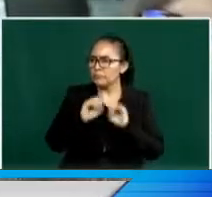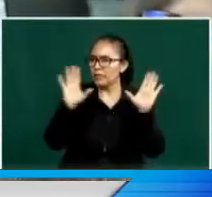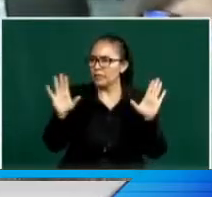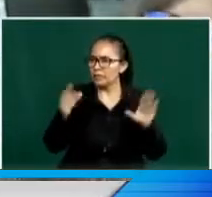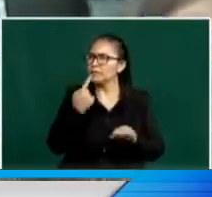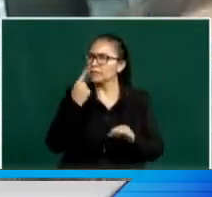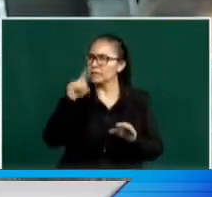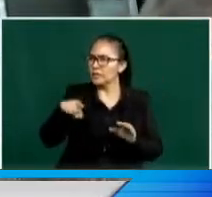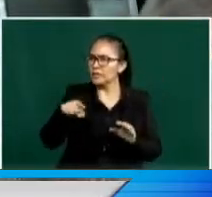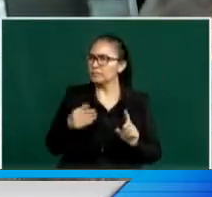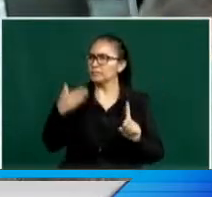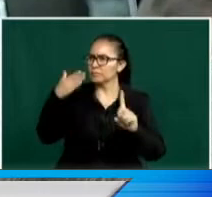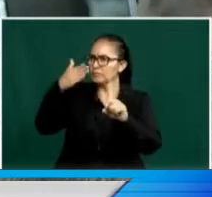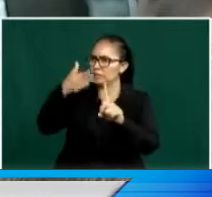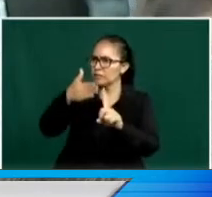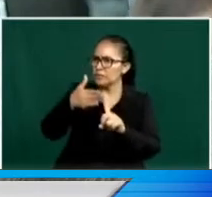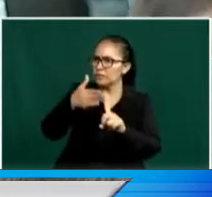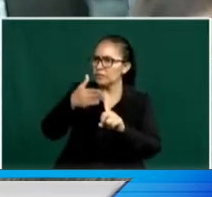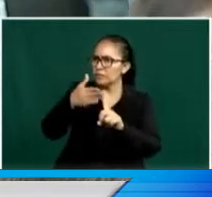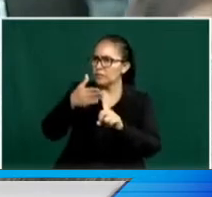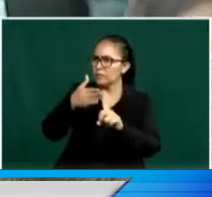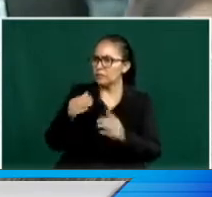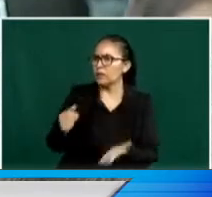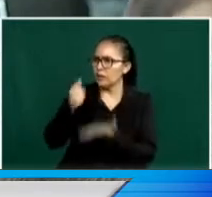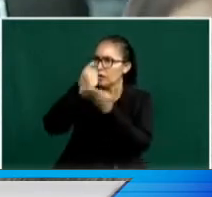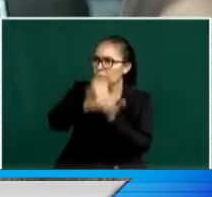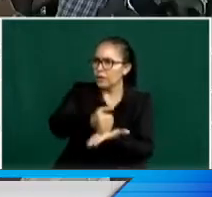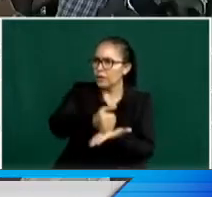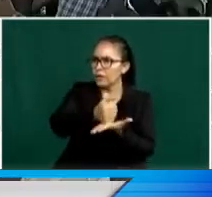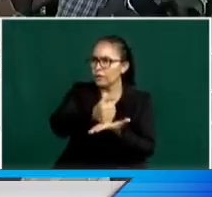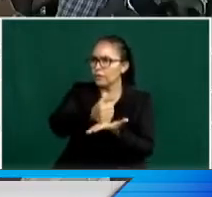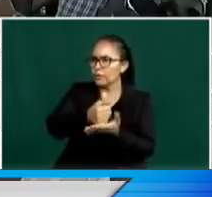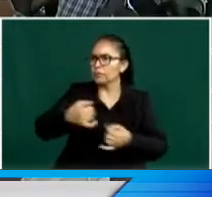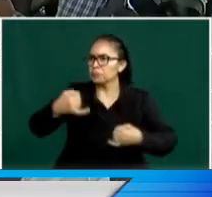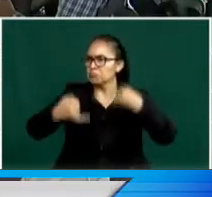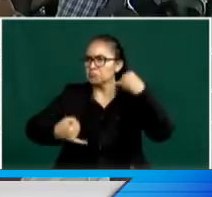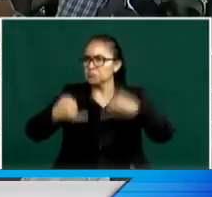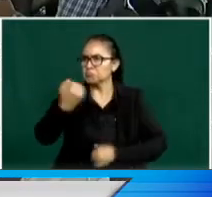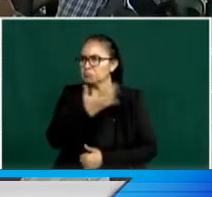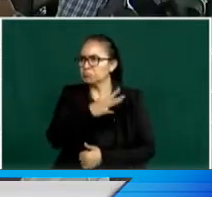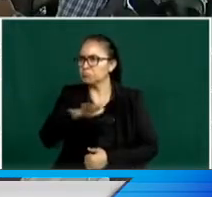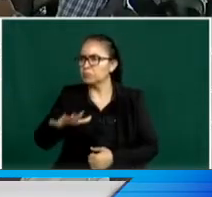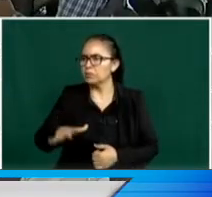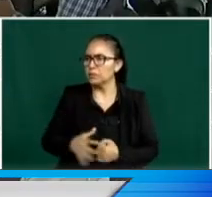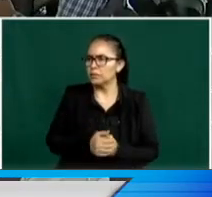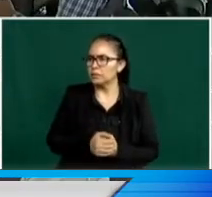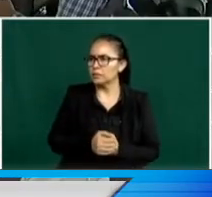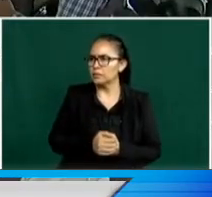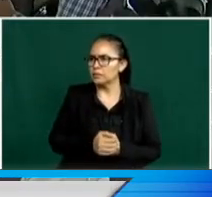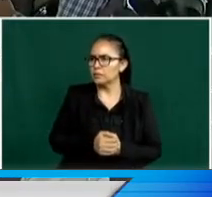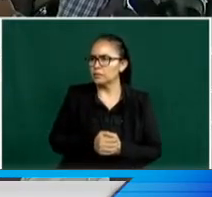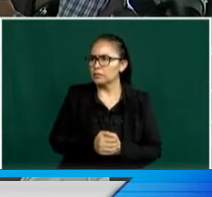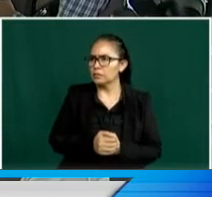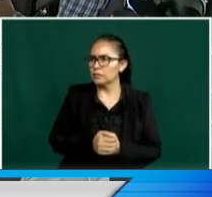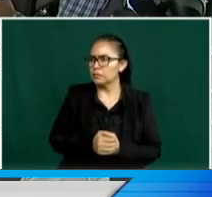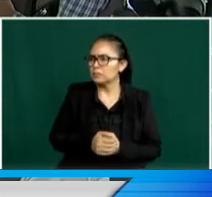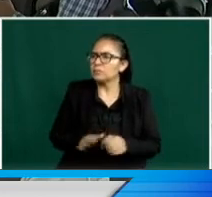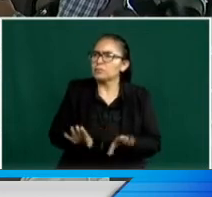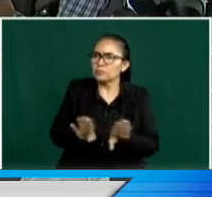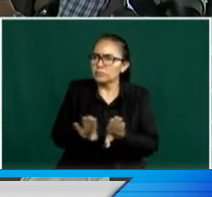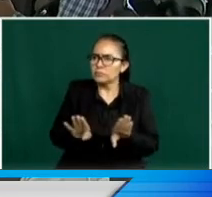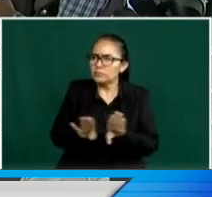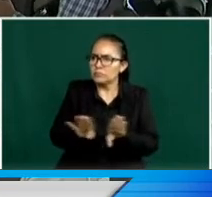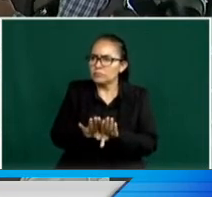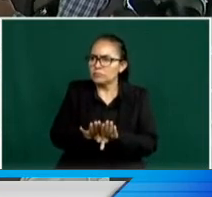queja directa para usted, para que nos ayude con la Fiscalía General. O sea, ¿cómo es posible?